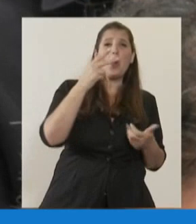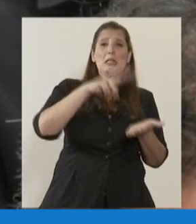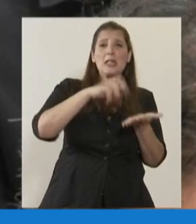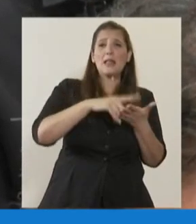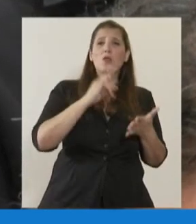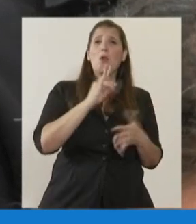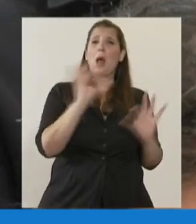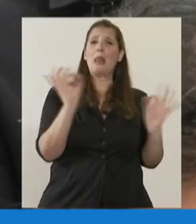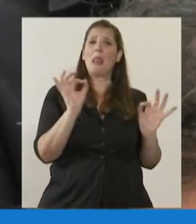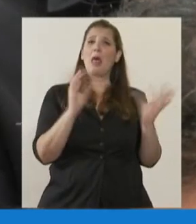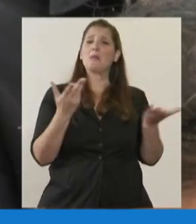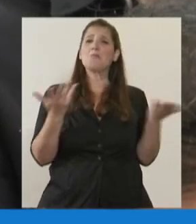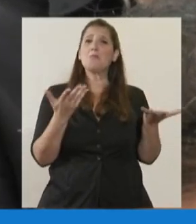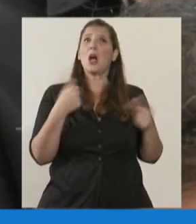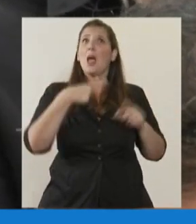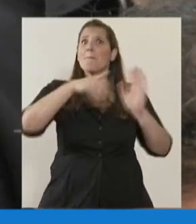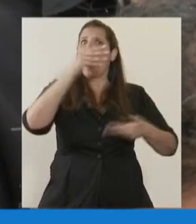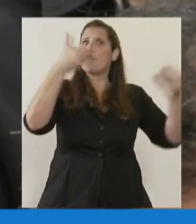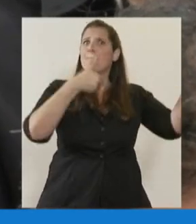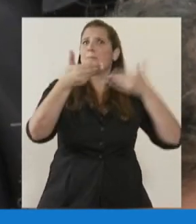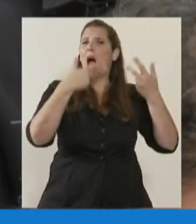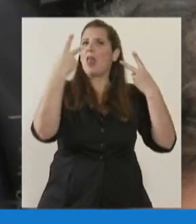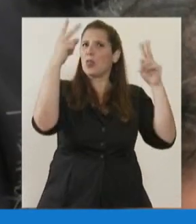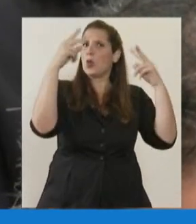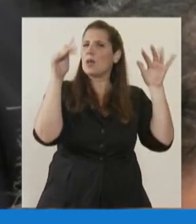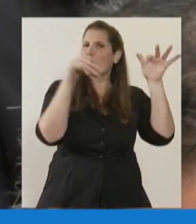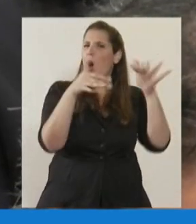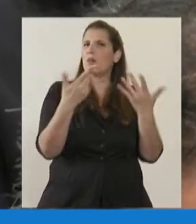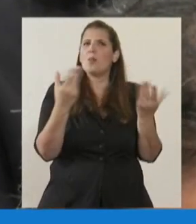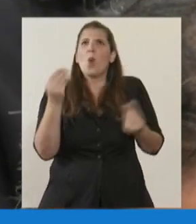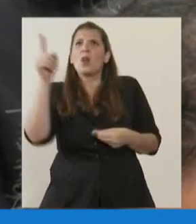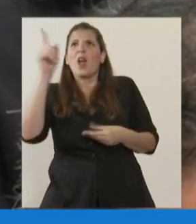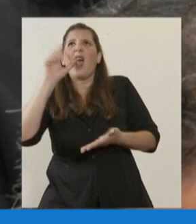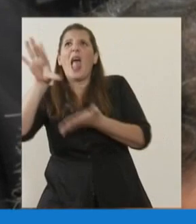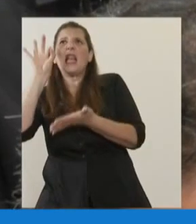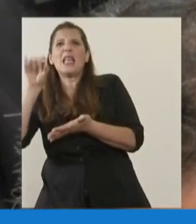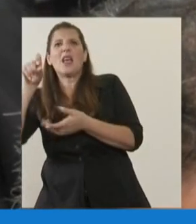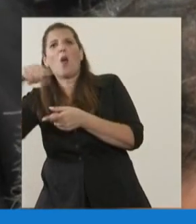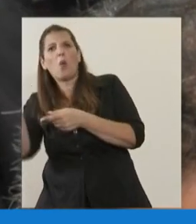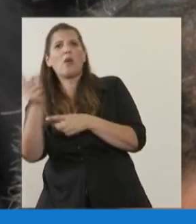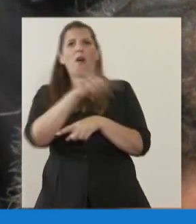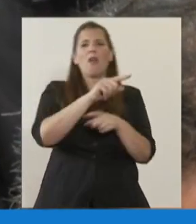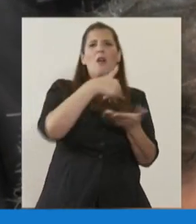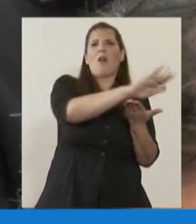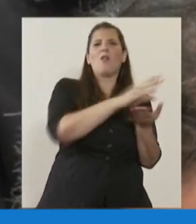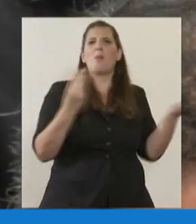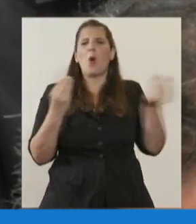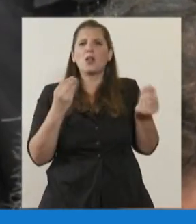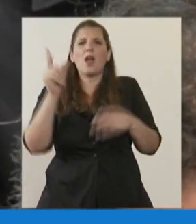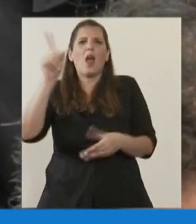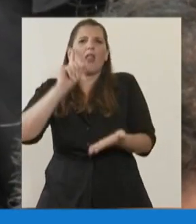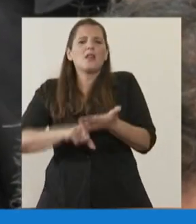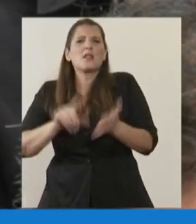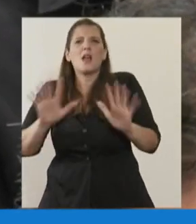que en principio turísticamente tienen más demanda. Mi pregunta es, ¿cuál fue el criterio para seleccionar los destinos y si tuvo